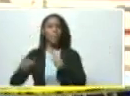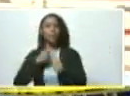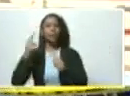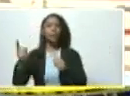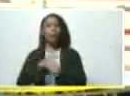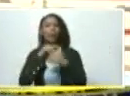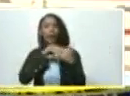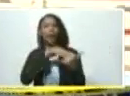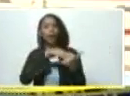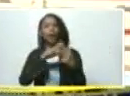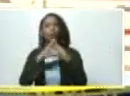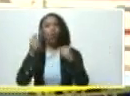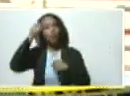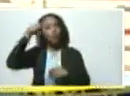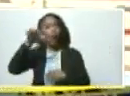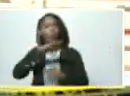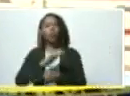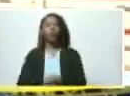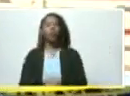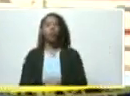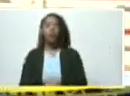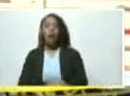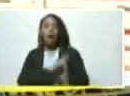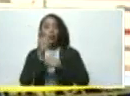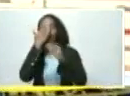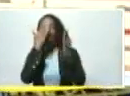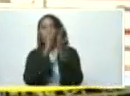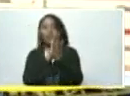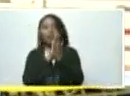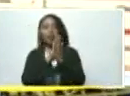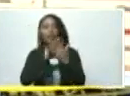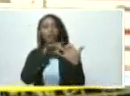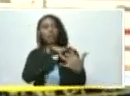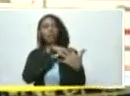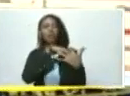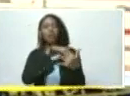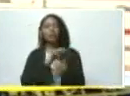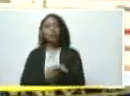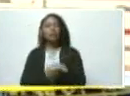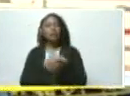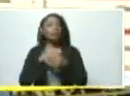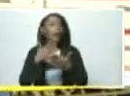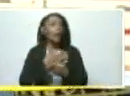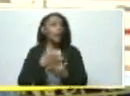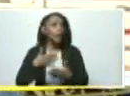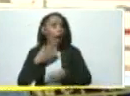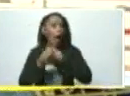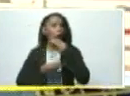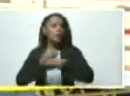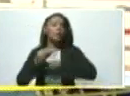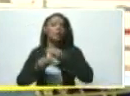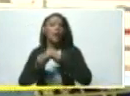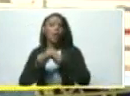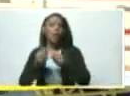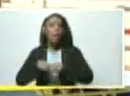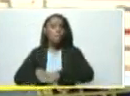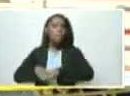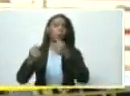de la guerra de todo el pueblo este frente de batalla que pretende socavar la